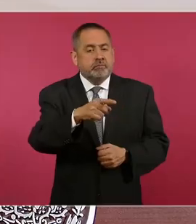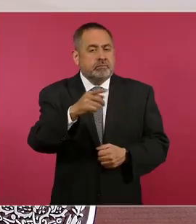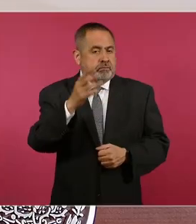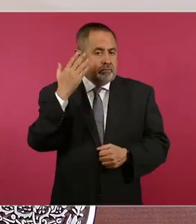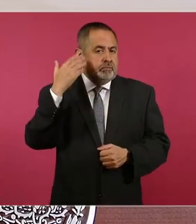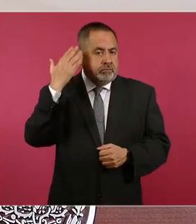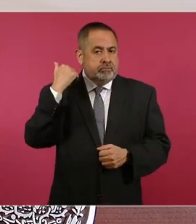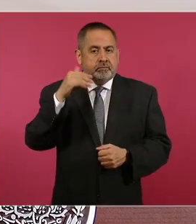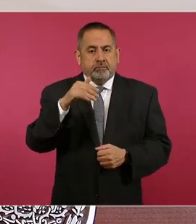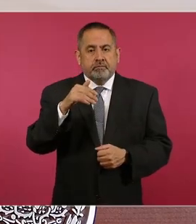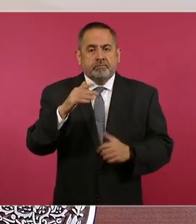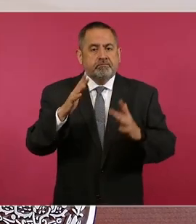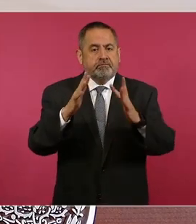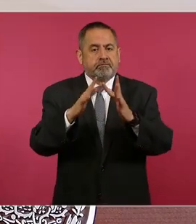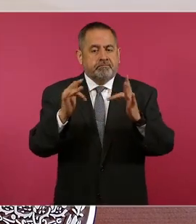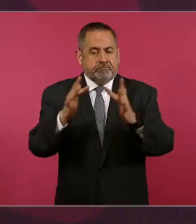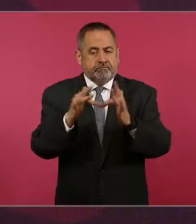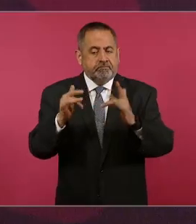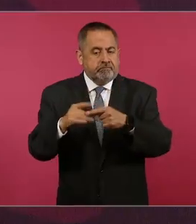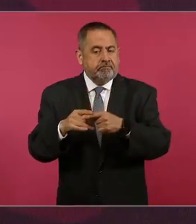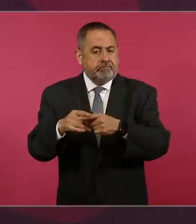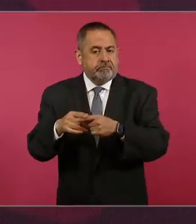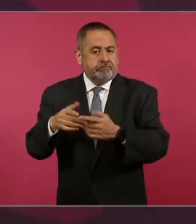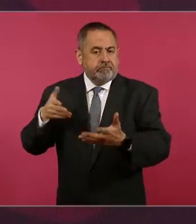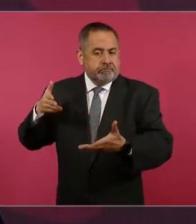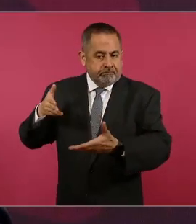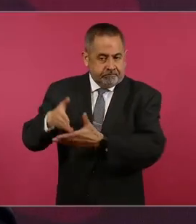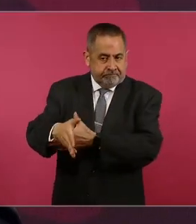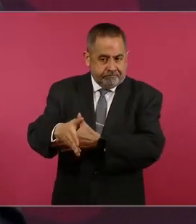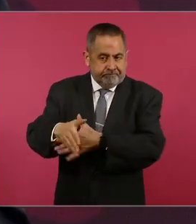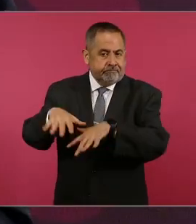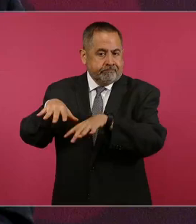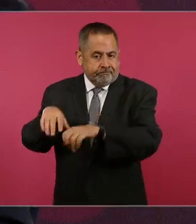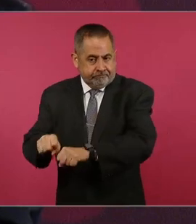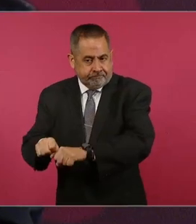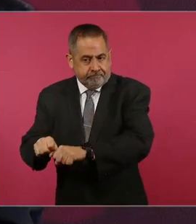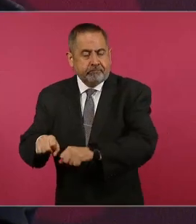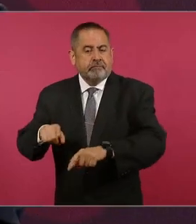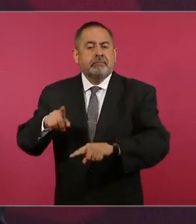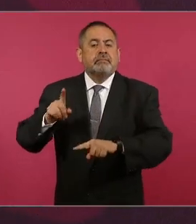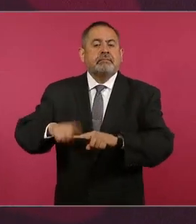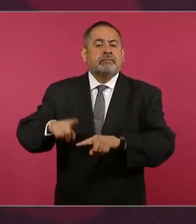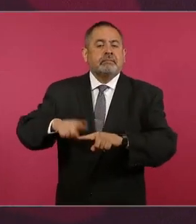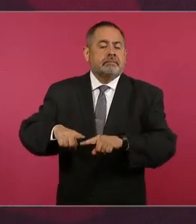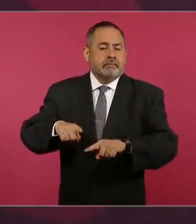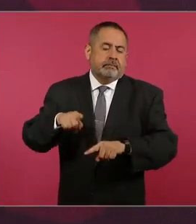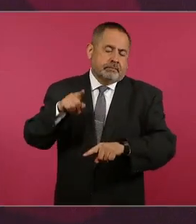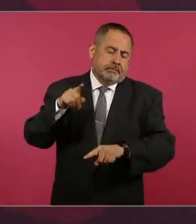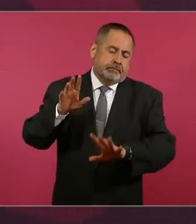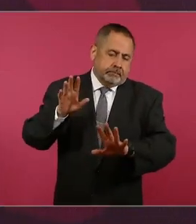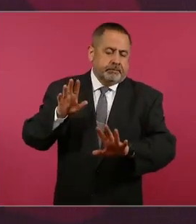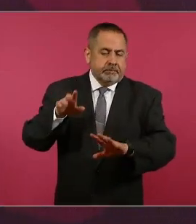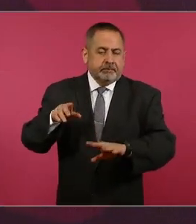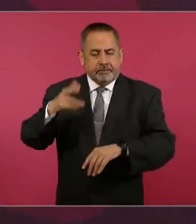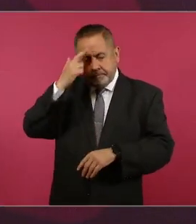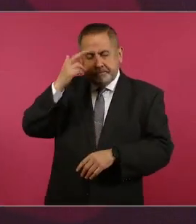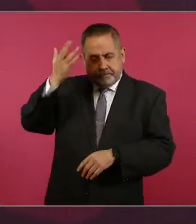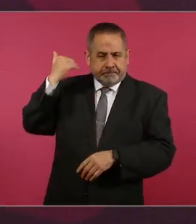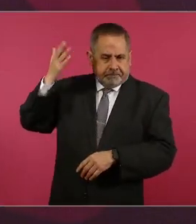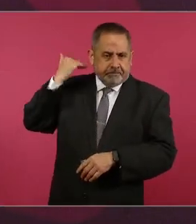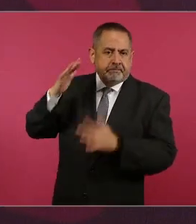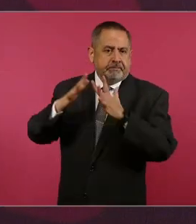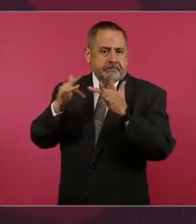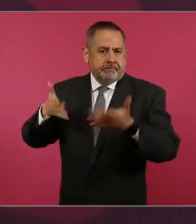estuviese en la presidencia o estaba llegando a